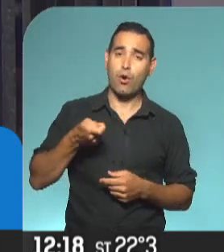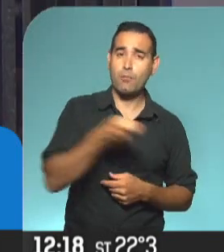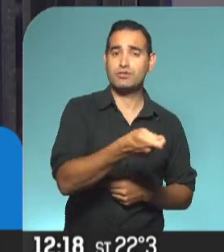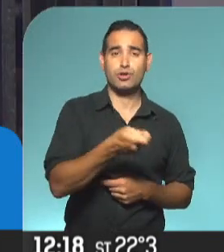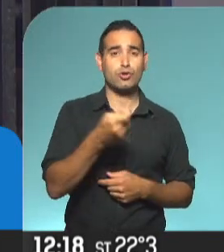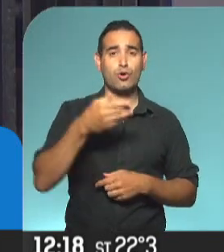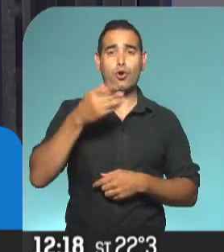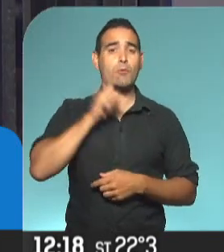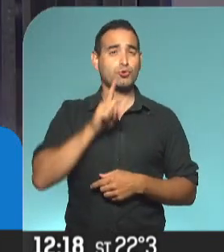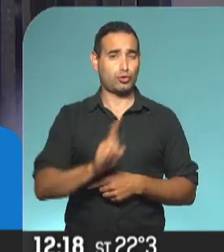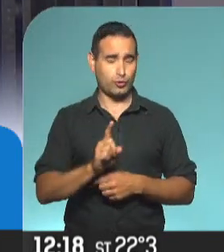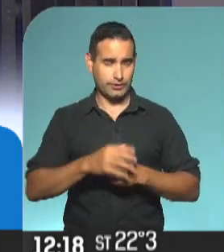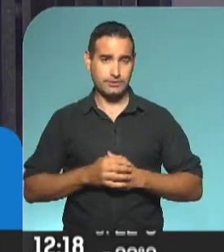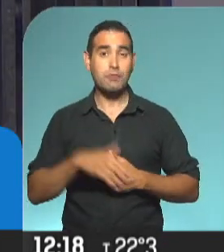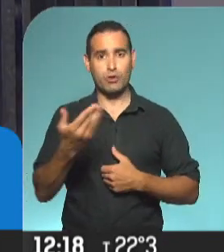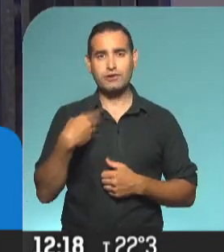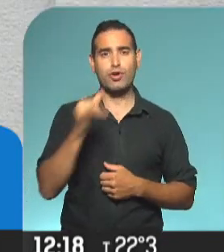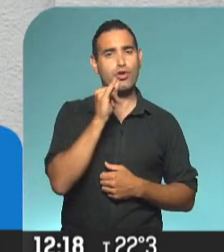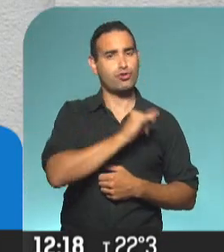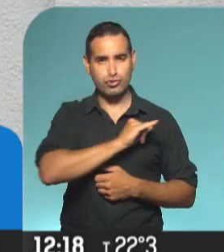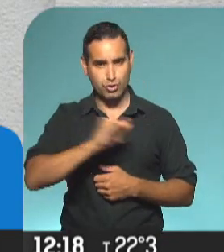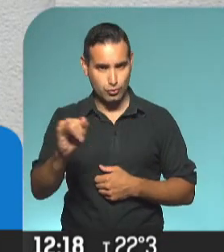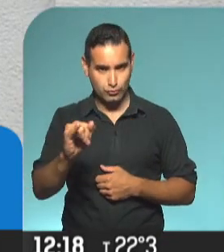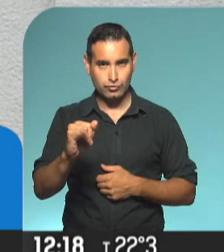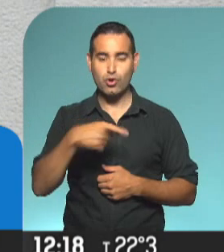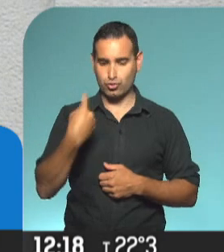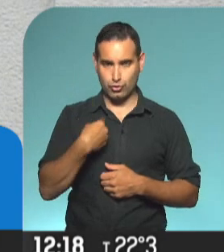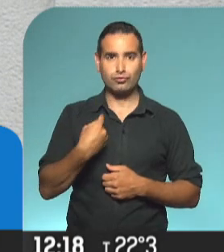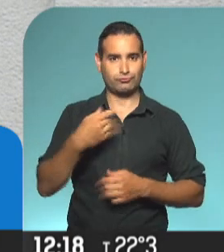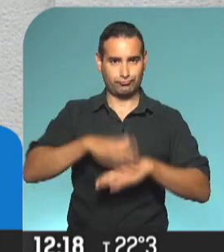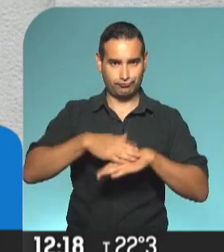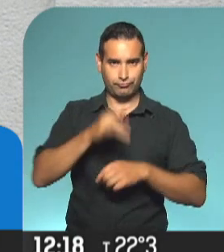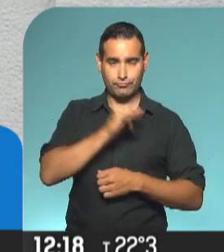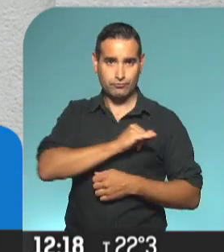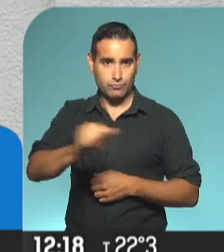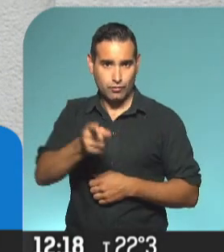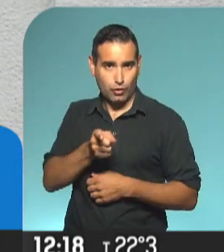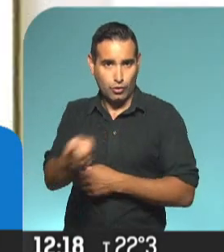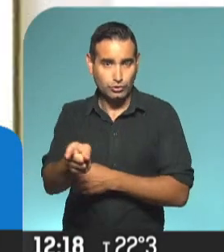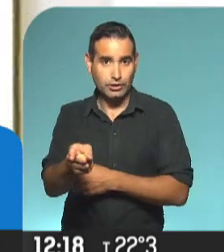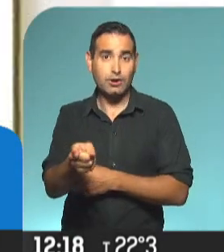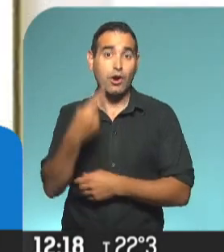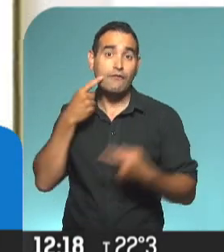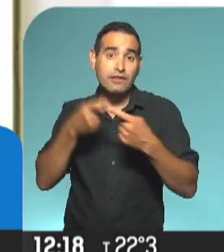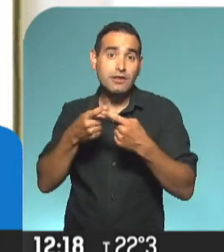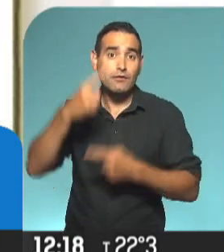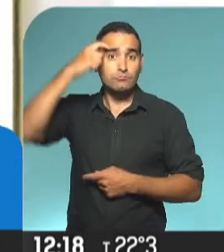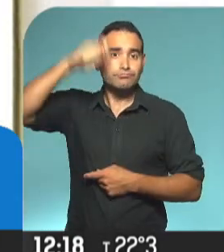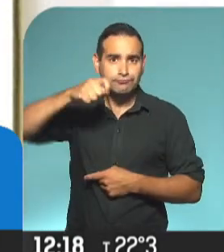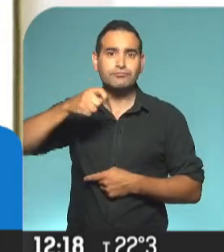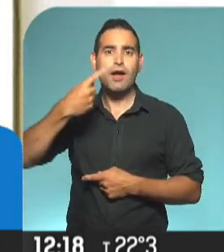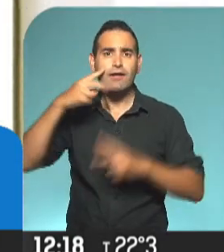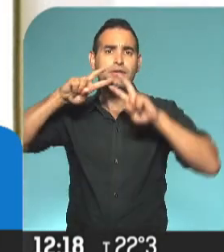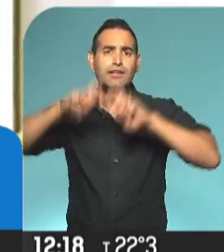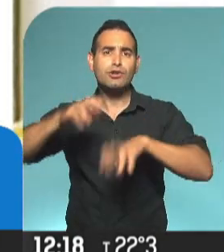En virtud de ello, estamos radicando la denuncia y constituyéndonos como querellantes a efectos de que el fuero penal establezca las